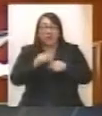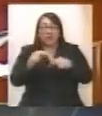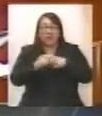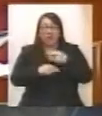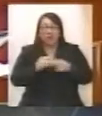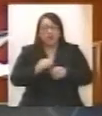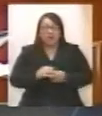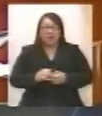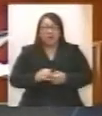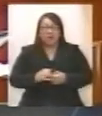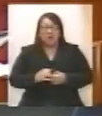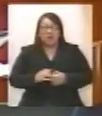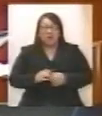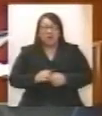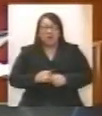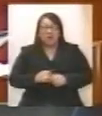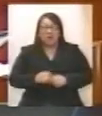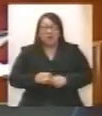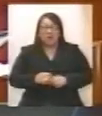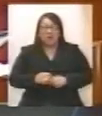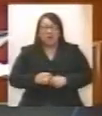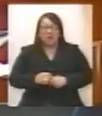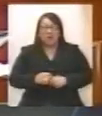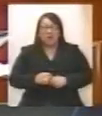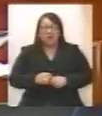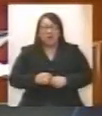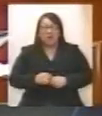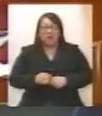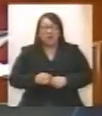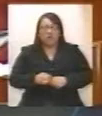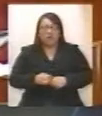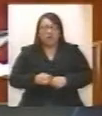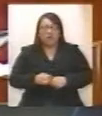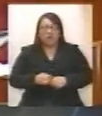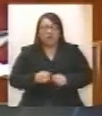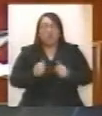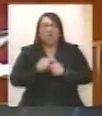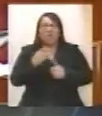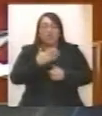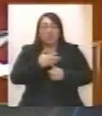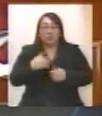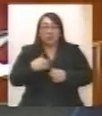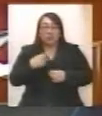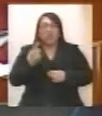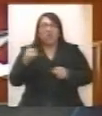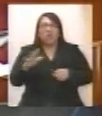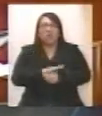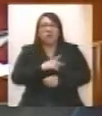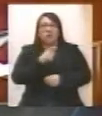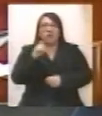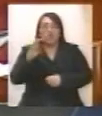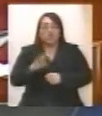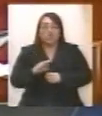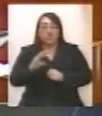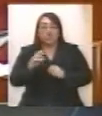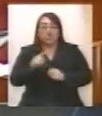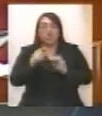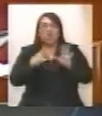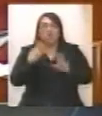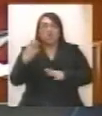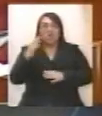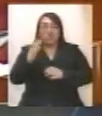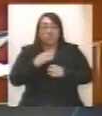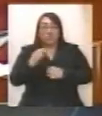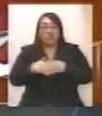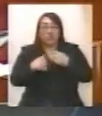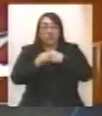nivel nacional. Con ello, el gobierno del presidente Humala logrará cubrir el 100% de las 195 provincias